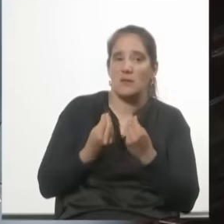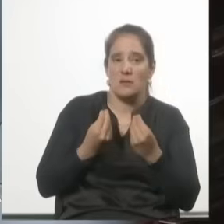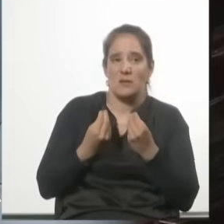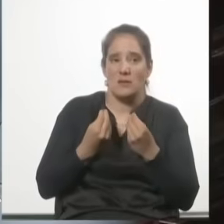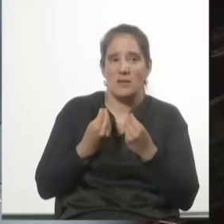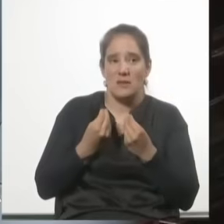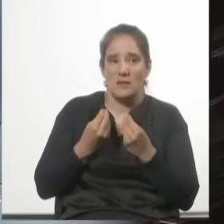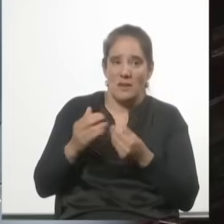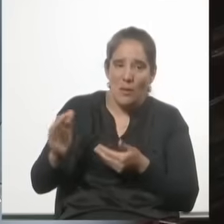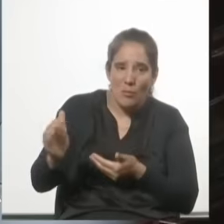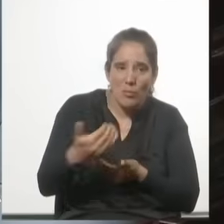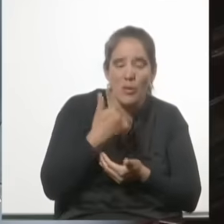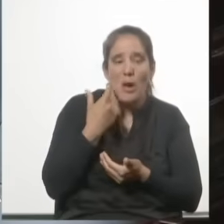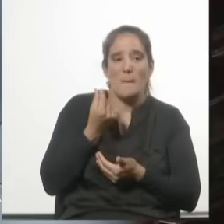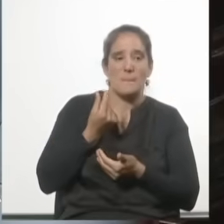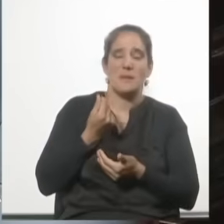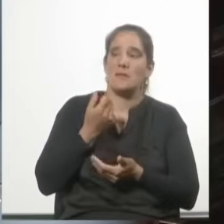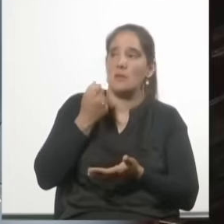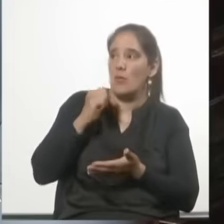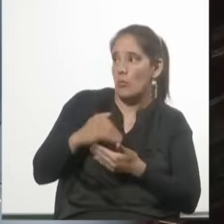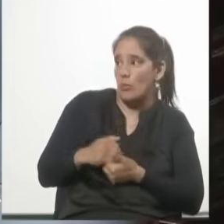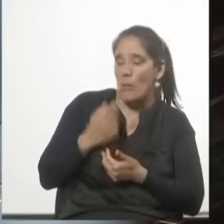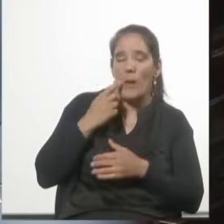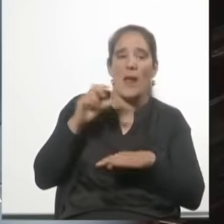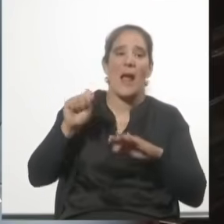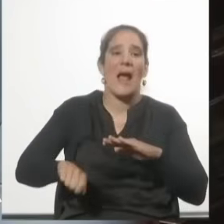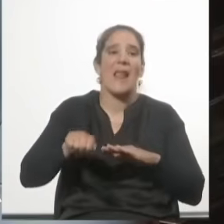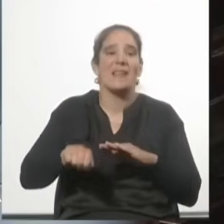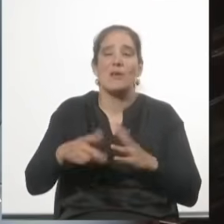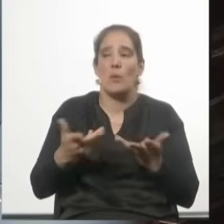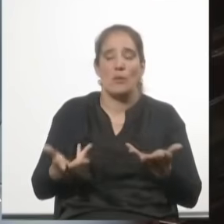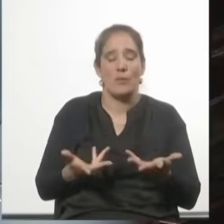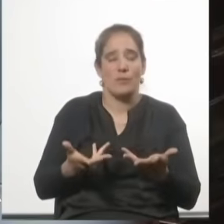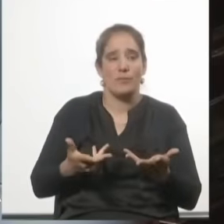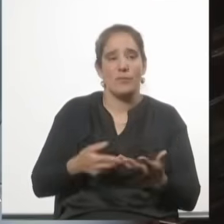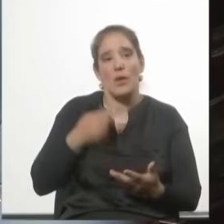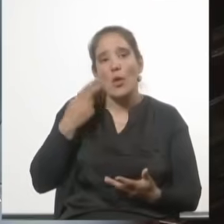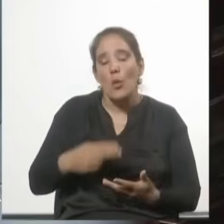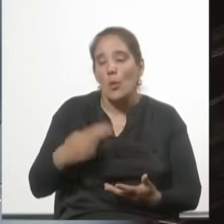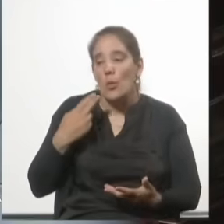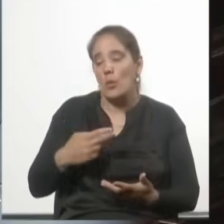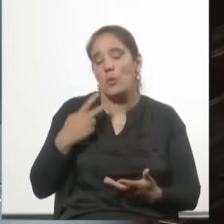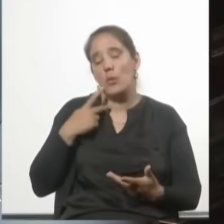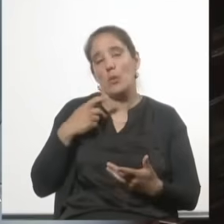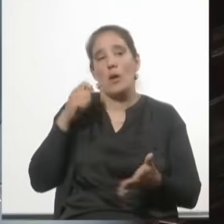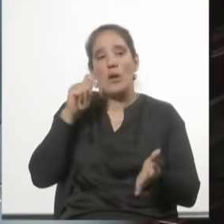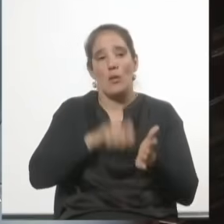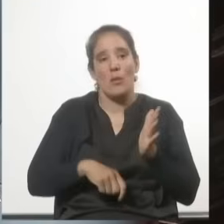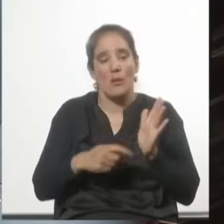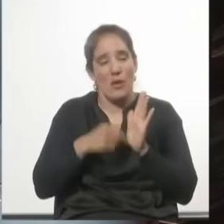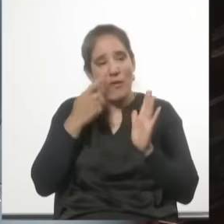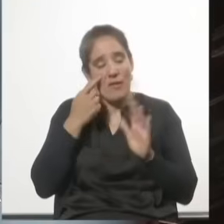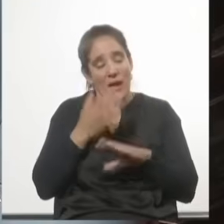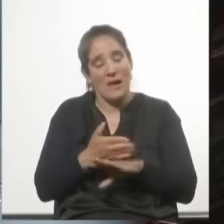ni retención alguna del precio a título de fondo de garantía. El único mecanismo que contractualmente se previó para una